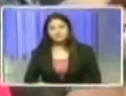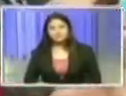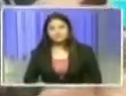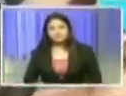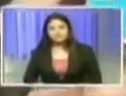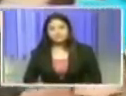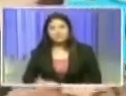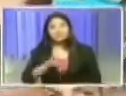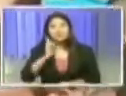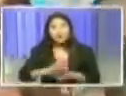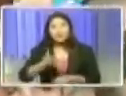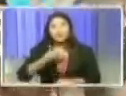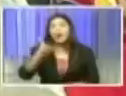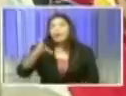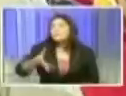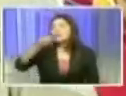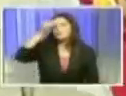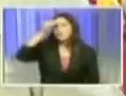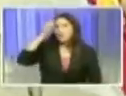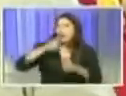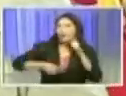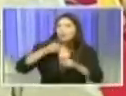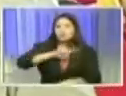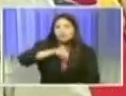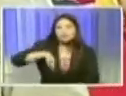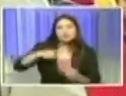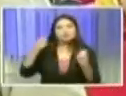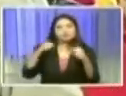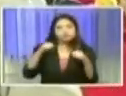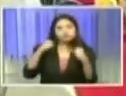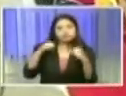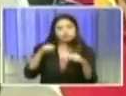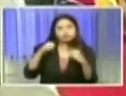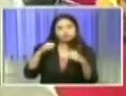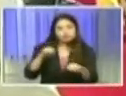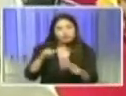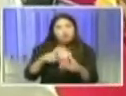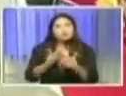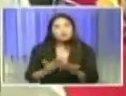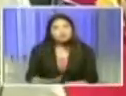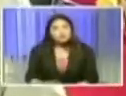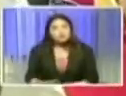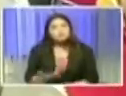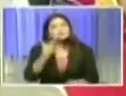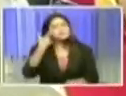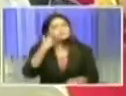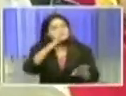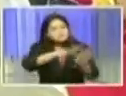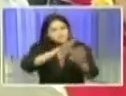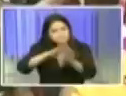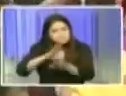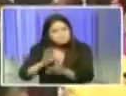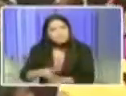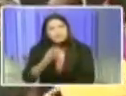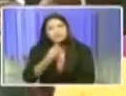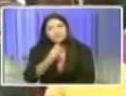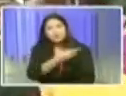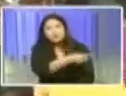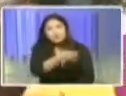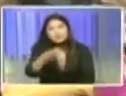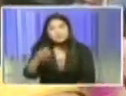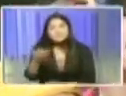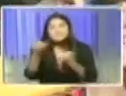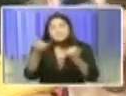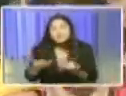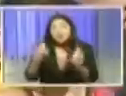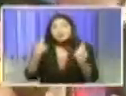Debemos ser capaces de aprender de lo que hemos hecho. Por eso yo decía, muchachos, que hemos